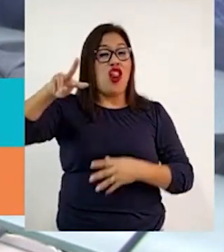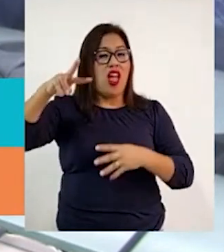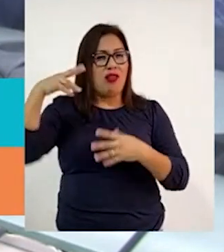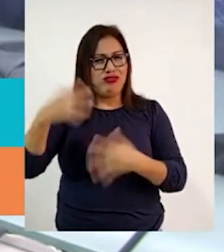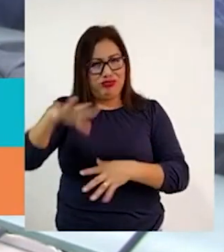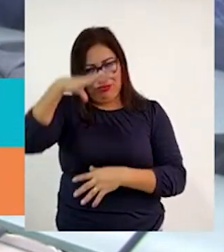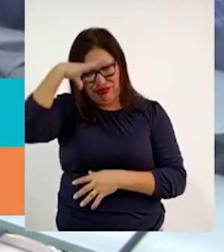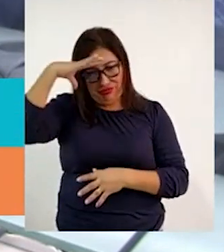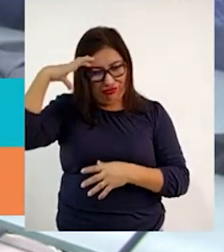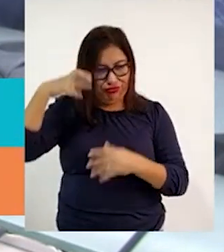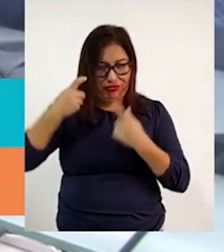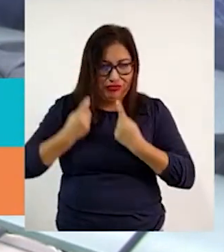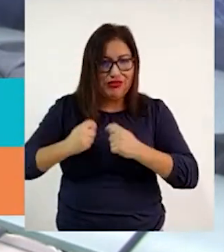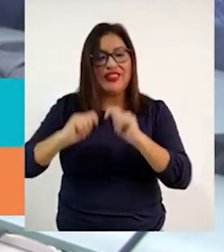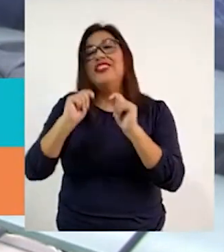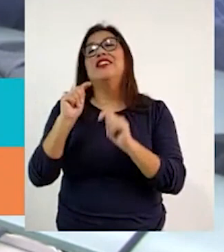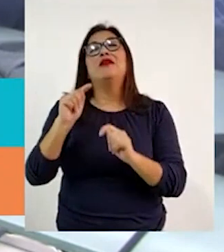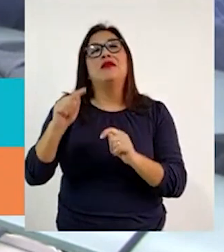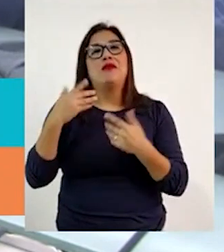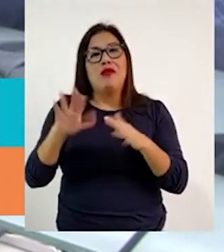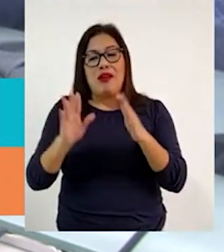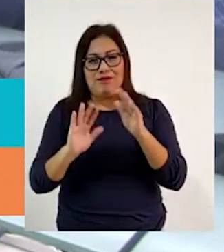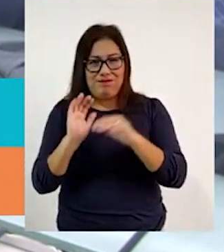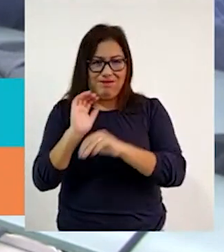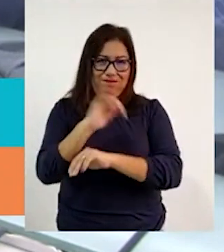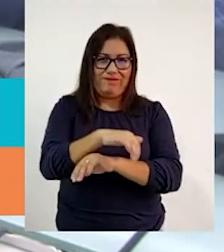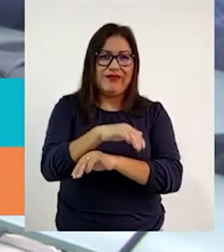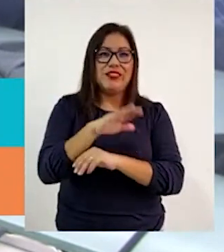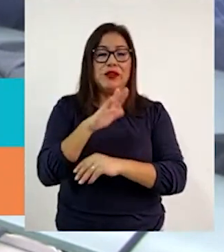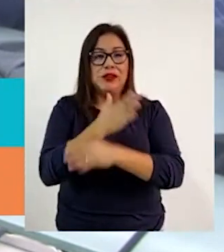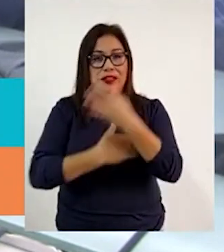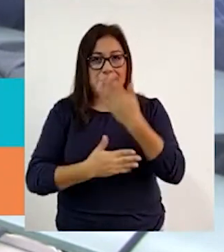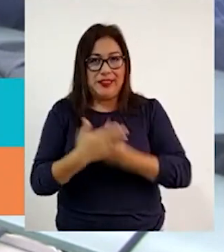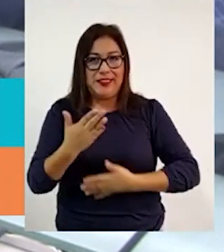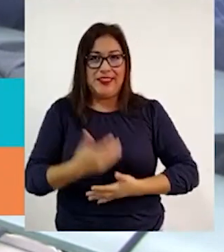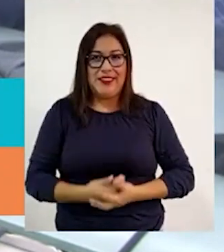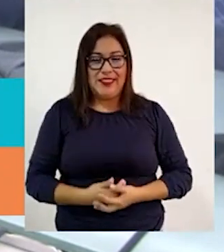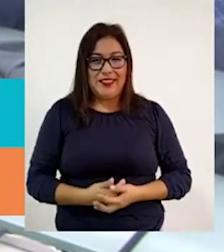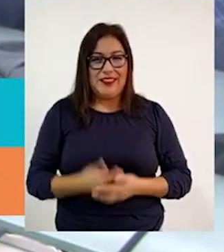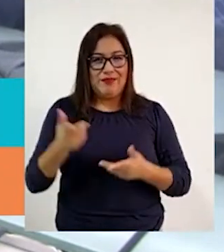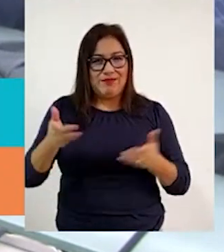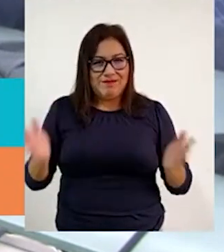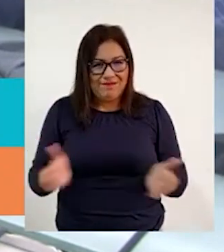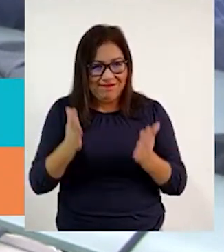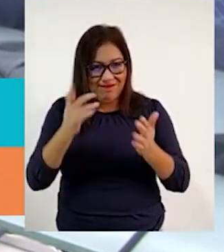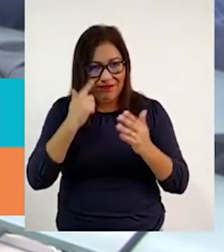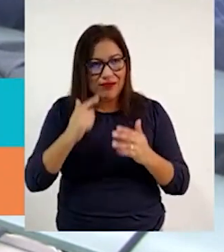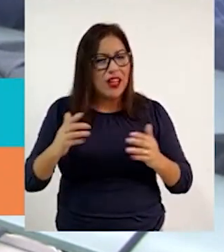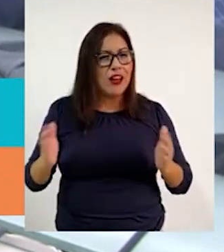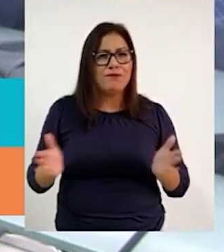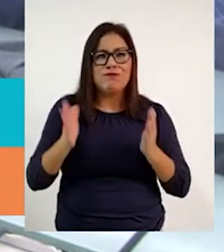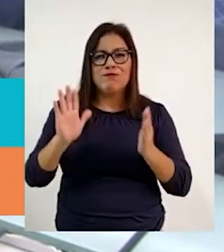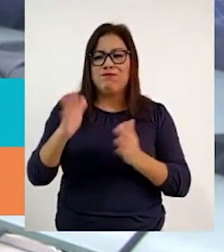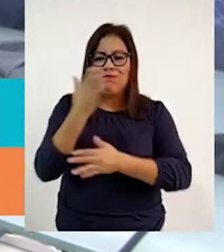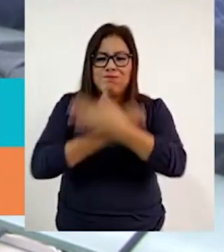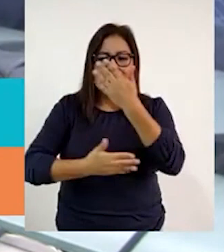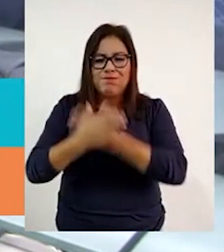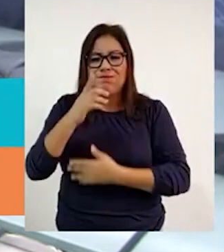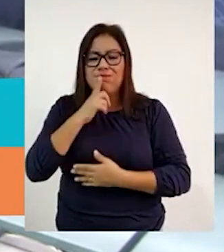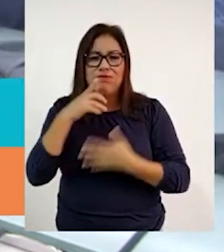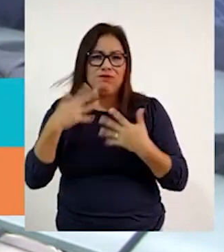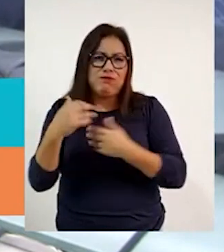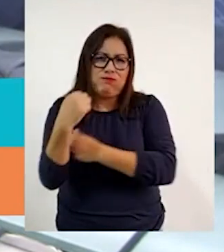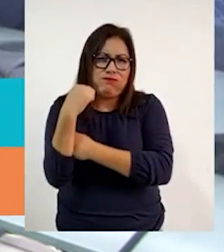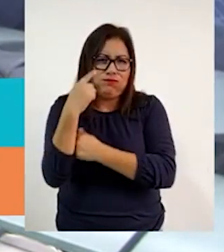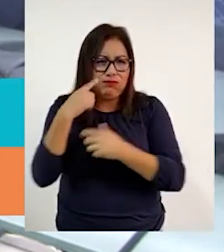su discapacidad, integrar su familia y sacar adelante a todo su hogar. Realmente esta canción